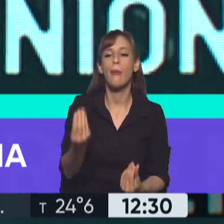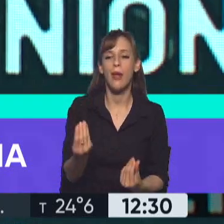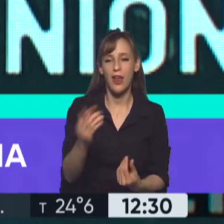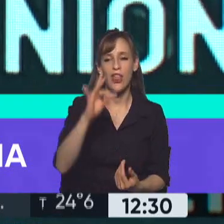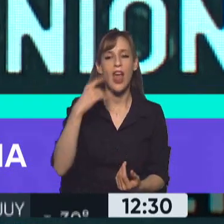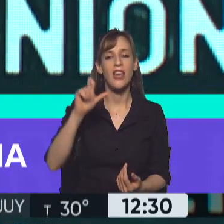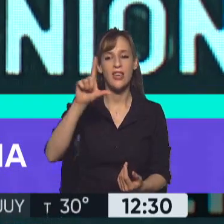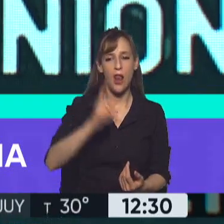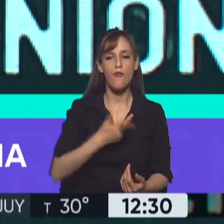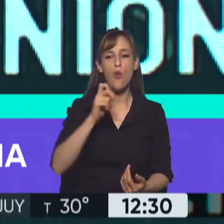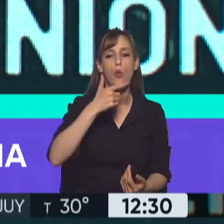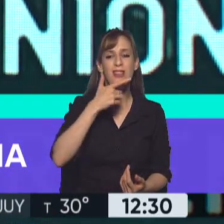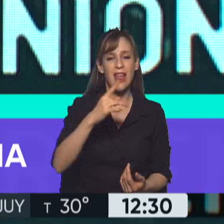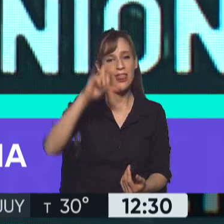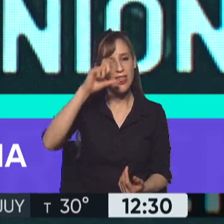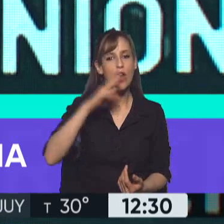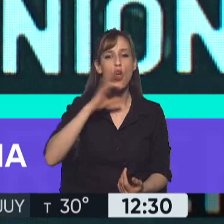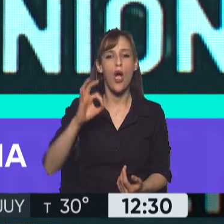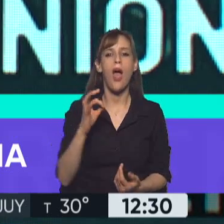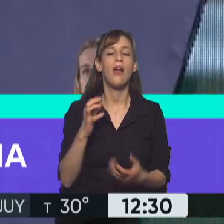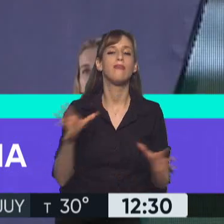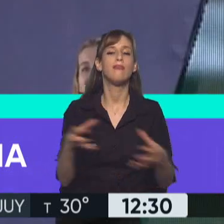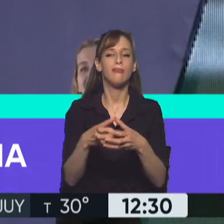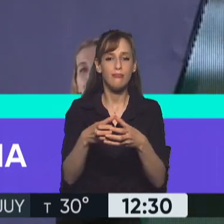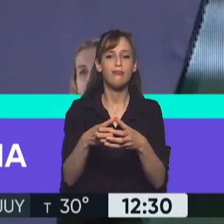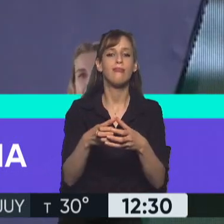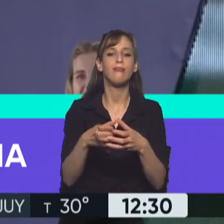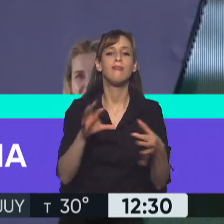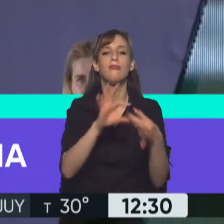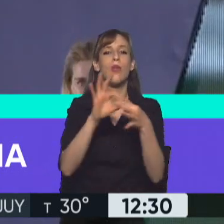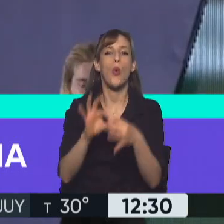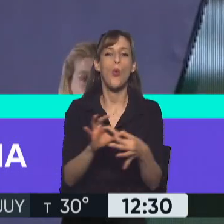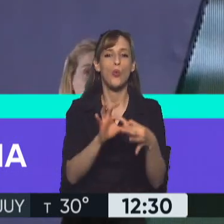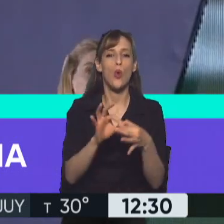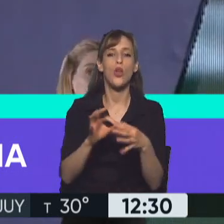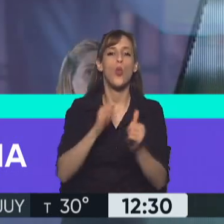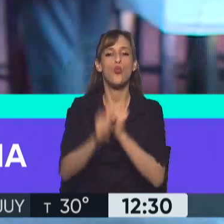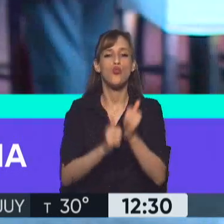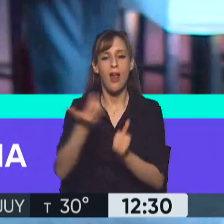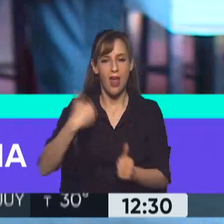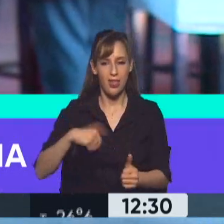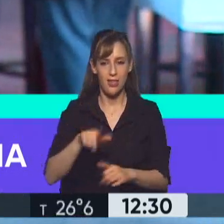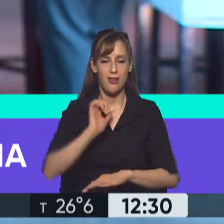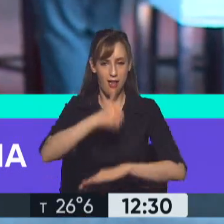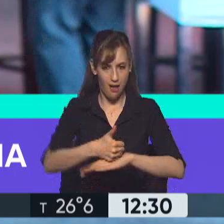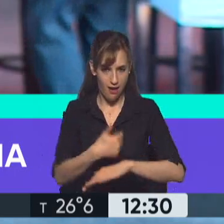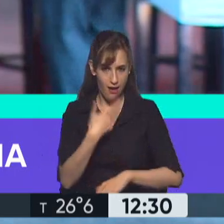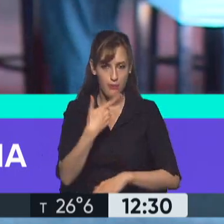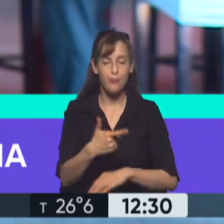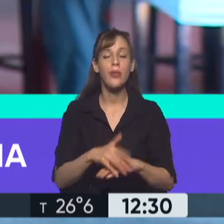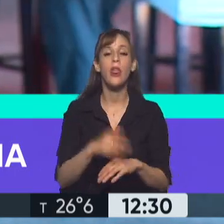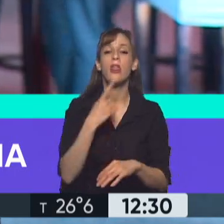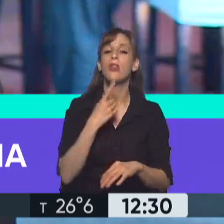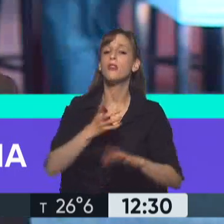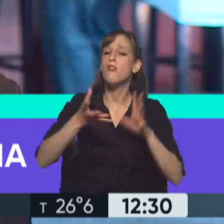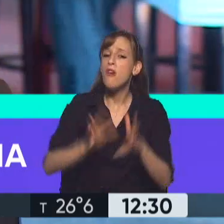Daniel Funes de Rioja, titular de la Unión Industrial Argentina. A la Unión Industrial Argentina no la anima un espíritu de ninguna manera de confrontación,